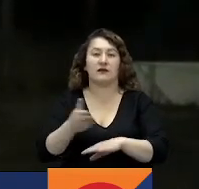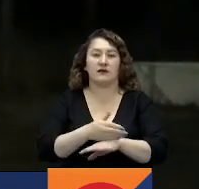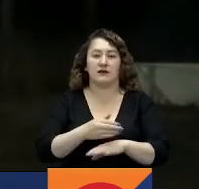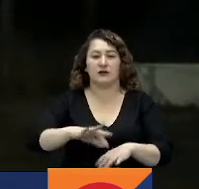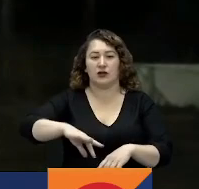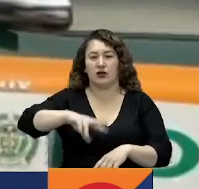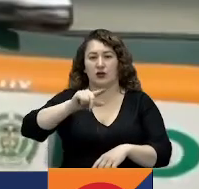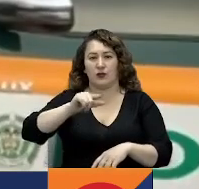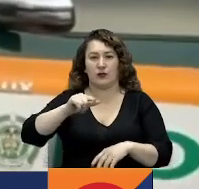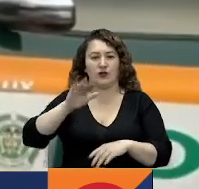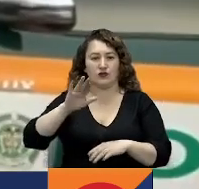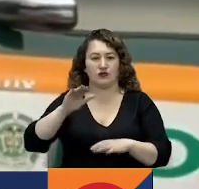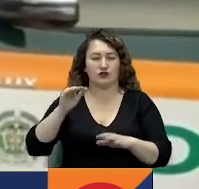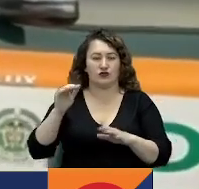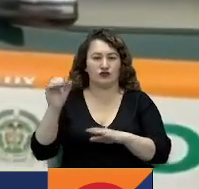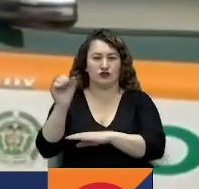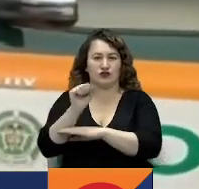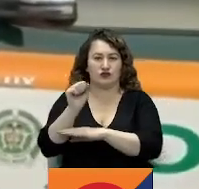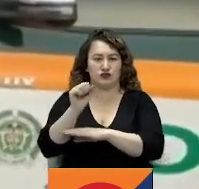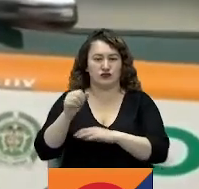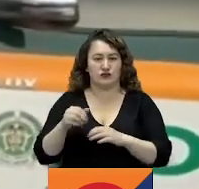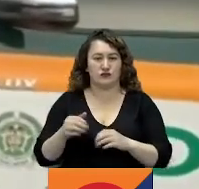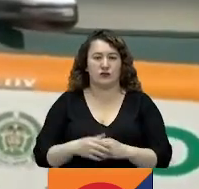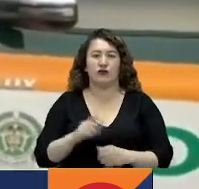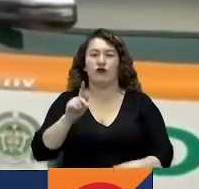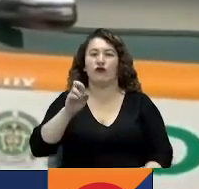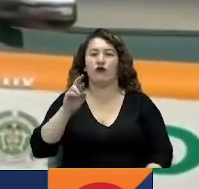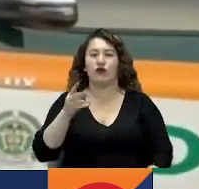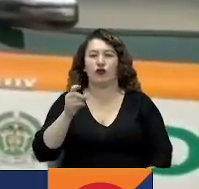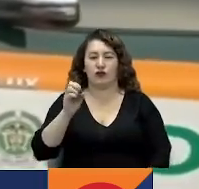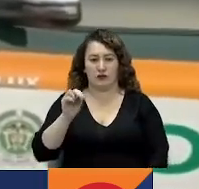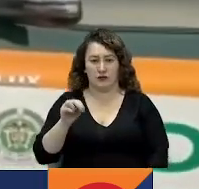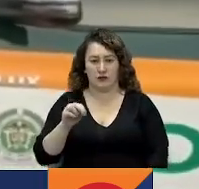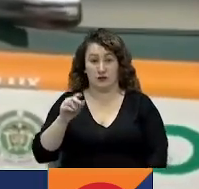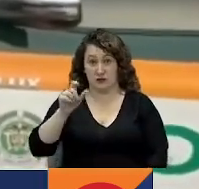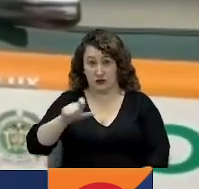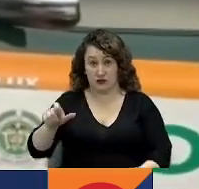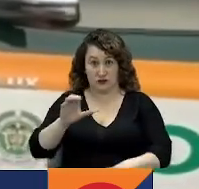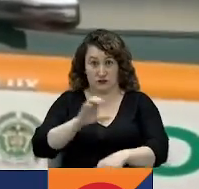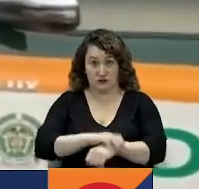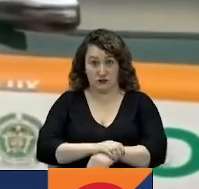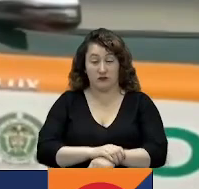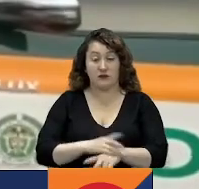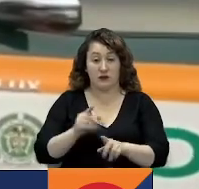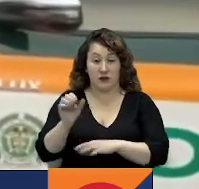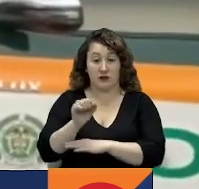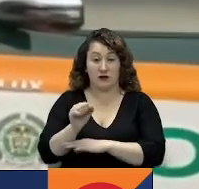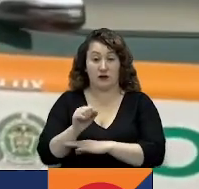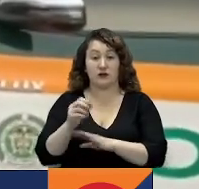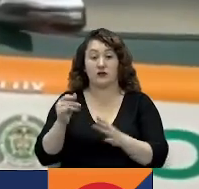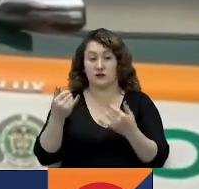vehículo tipo furgón. Estas personas capturadas y el vehículo y el arma tipo traumática